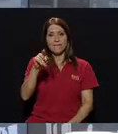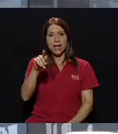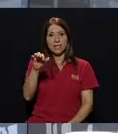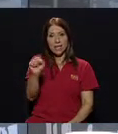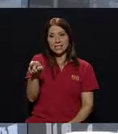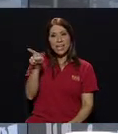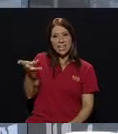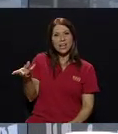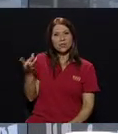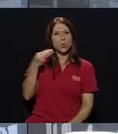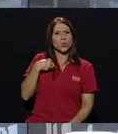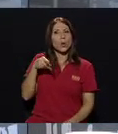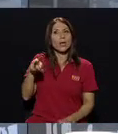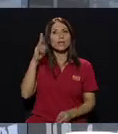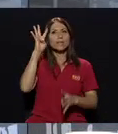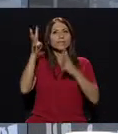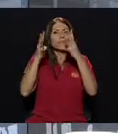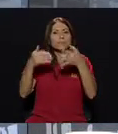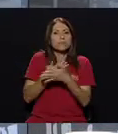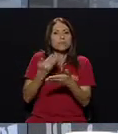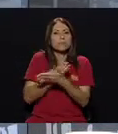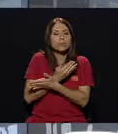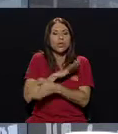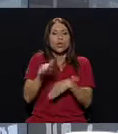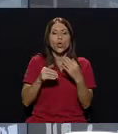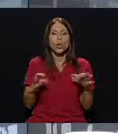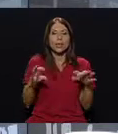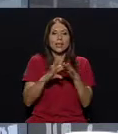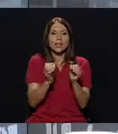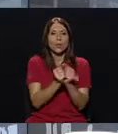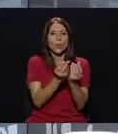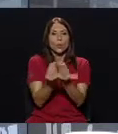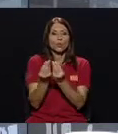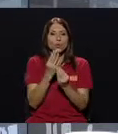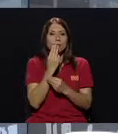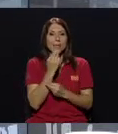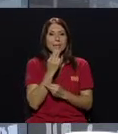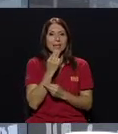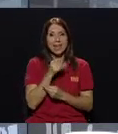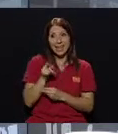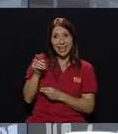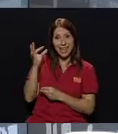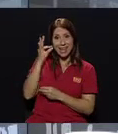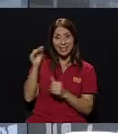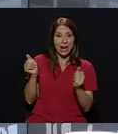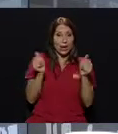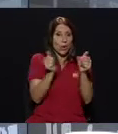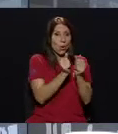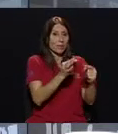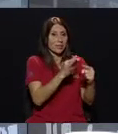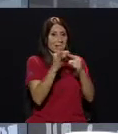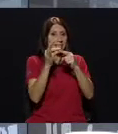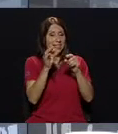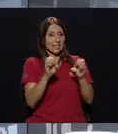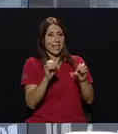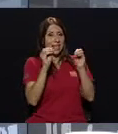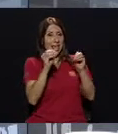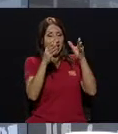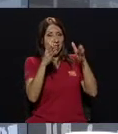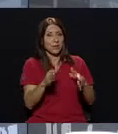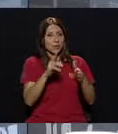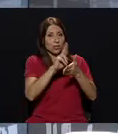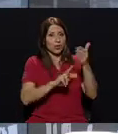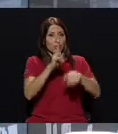cómo ella dedica buena parte de su tiempo a innovar en todo lo que tenga que ver con producción de miel. Ella, junto a especialistas y académicos